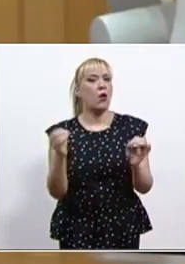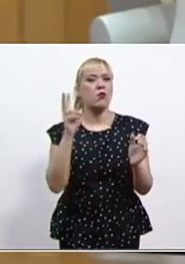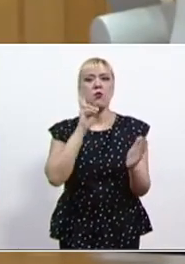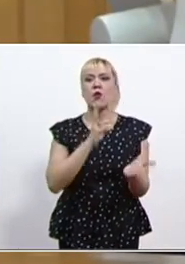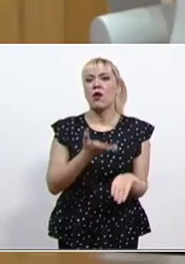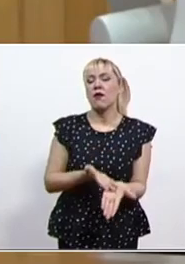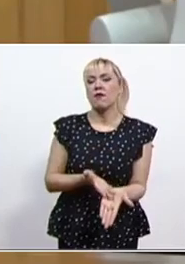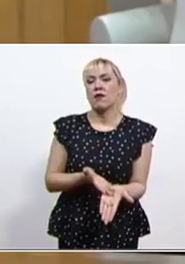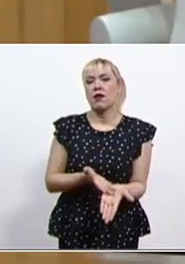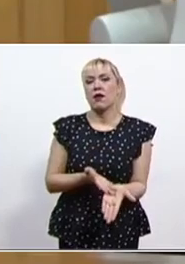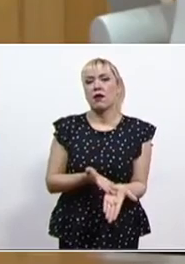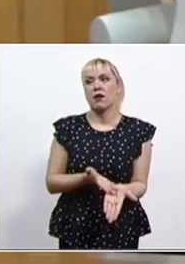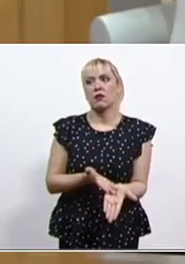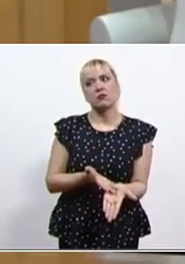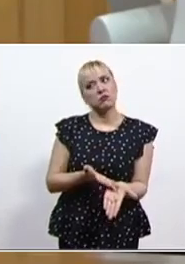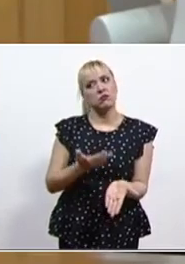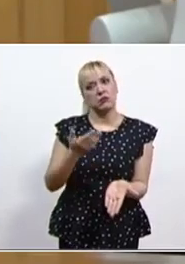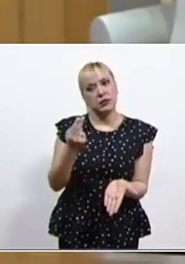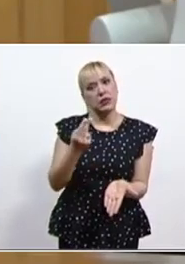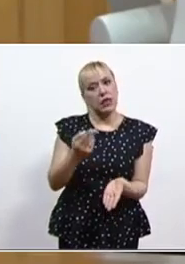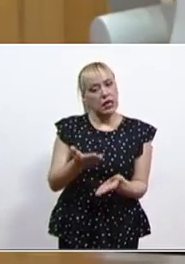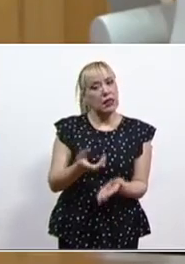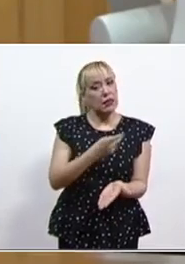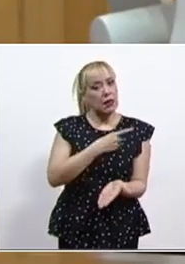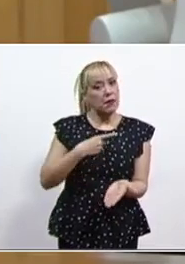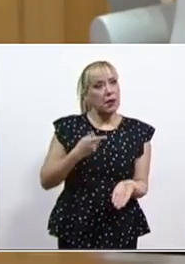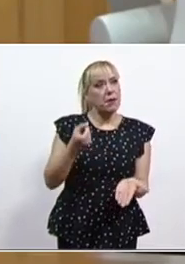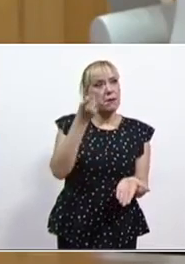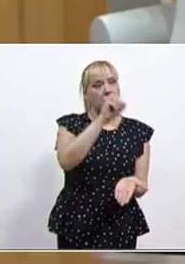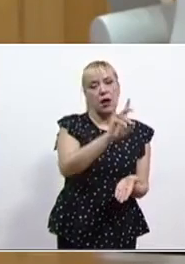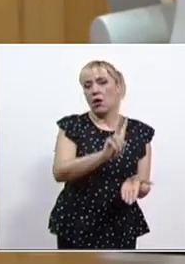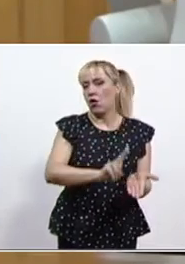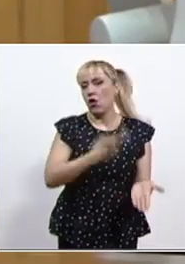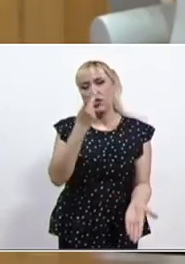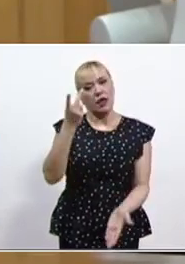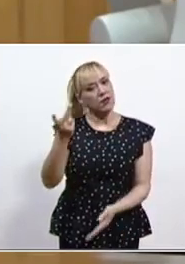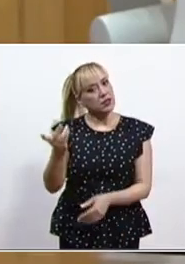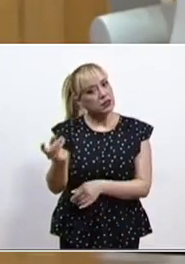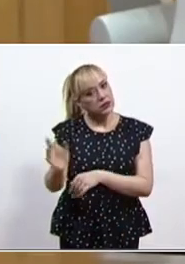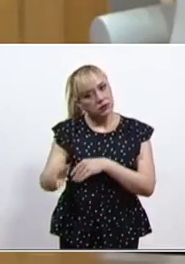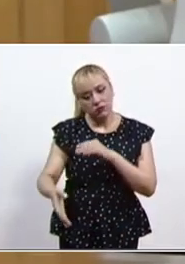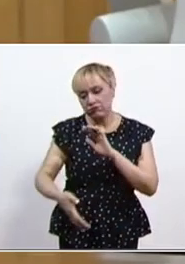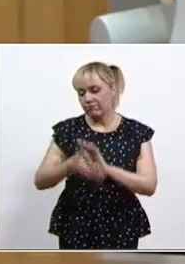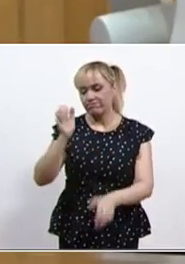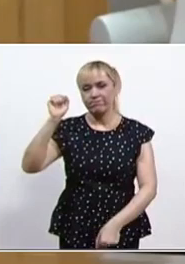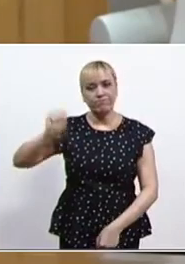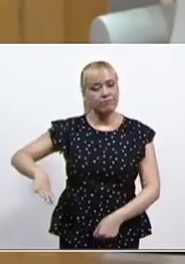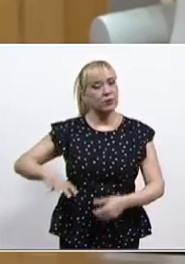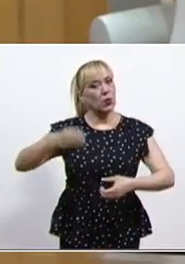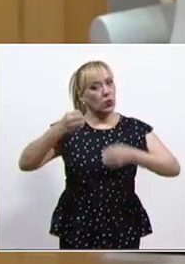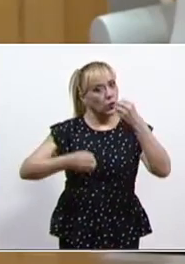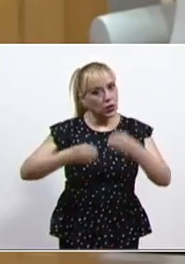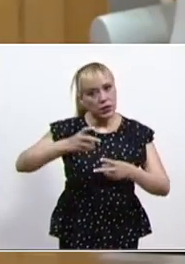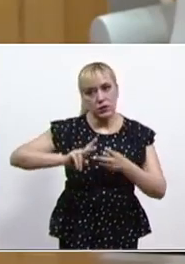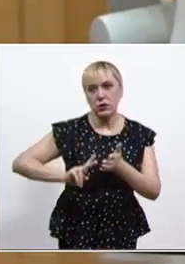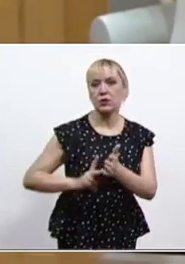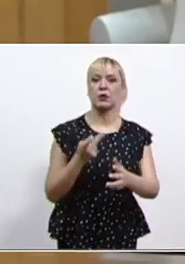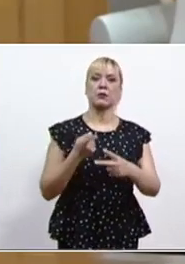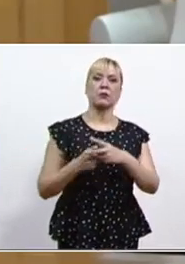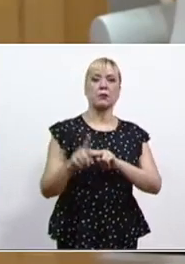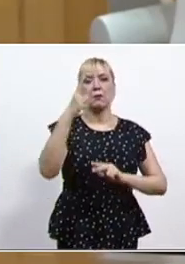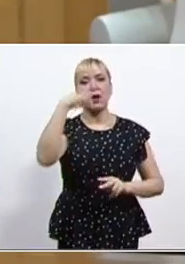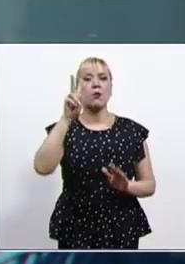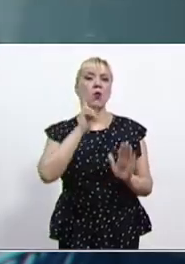asumirla. Necesariamente debía de haber ordenado la reposición del procedimiento para que tuviese oportunidad esa reversión de la carga de la